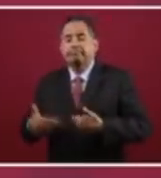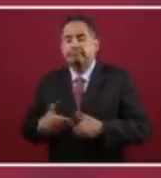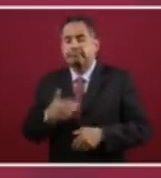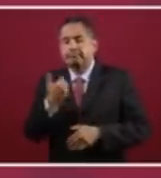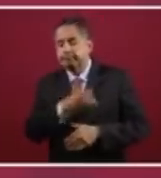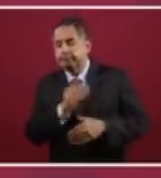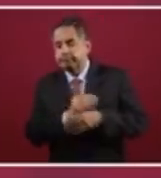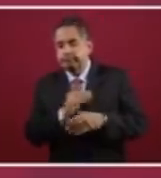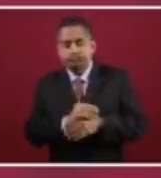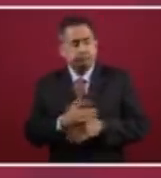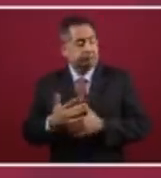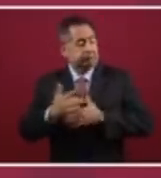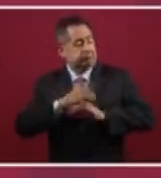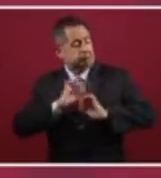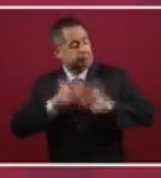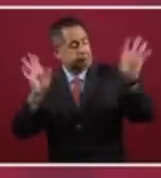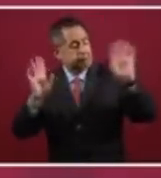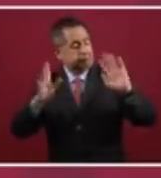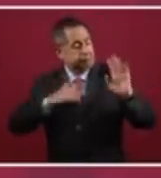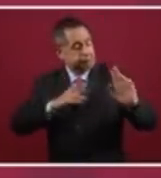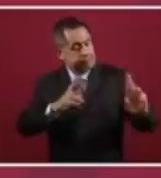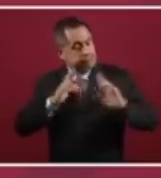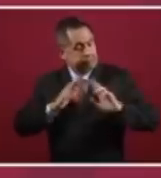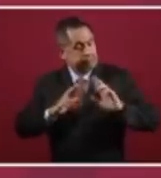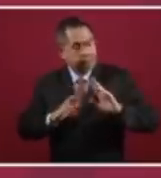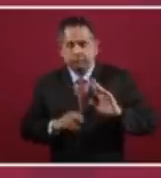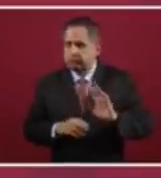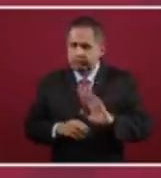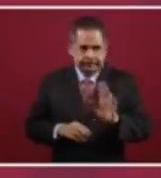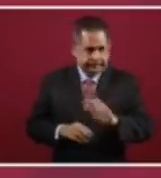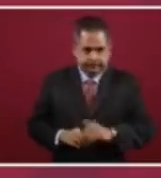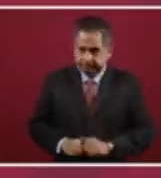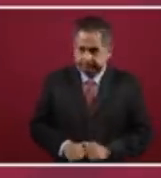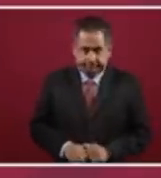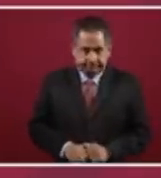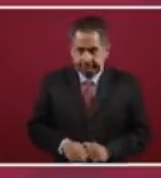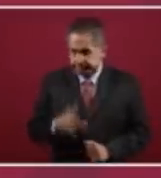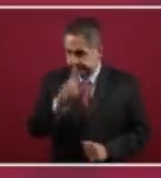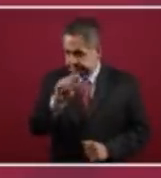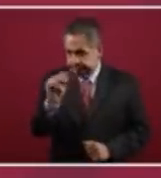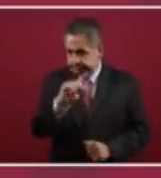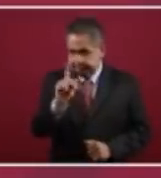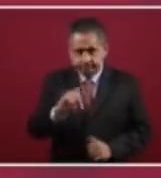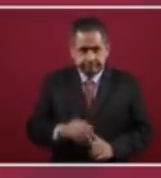no me pueden tocar, soy intocable. No,